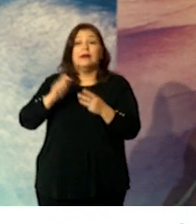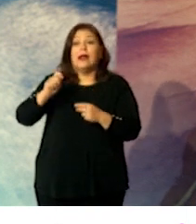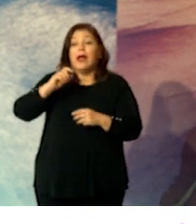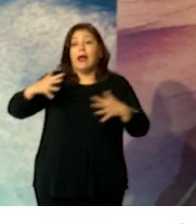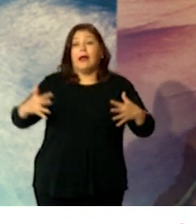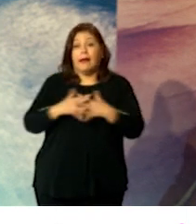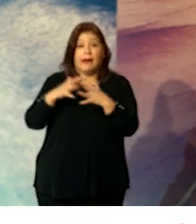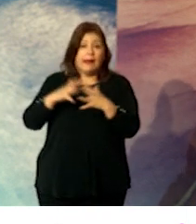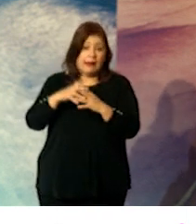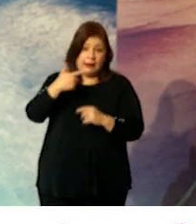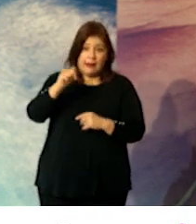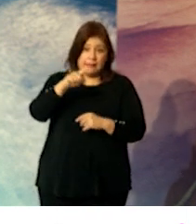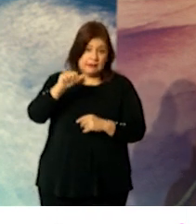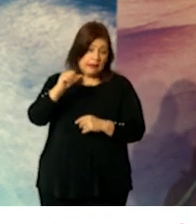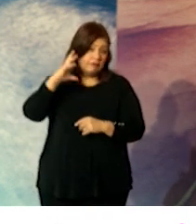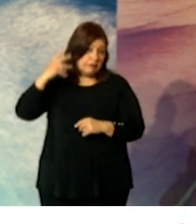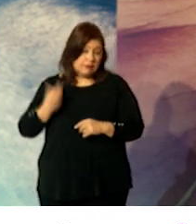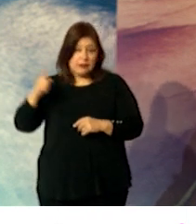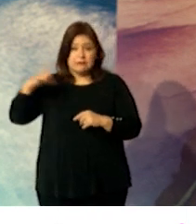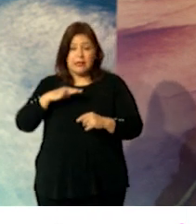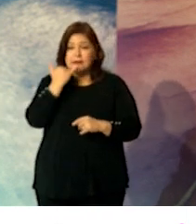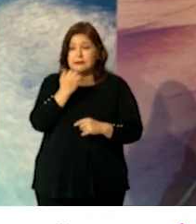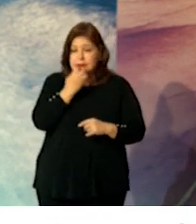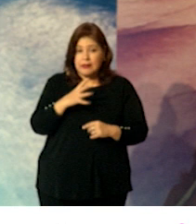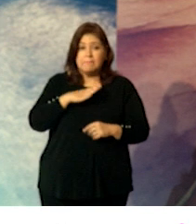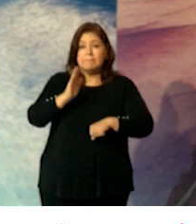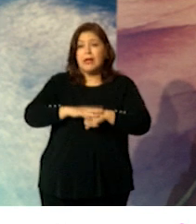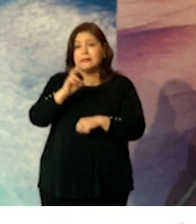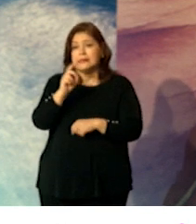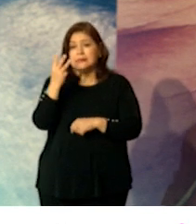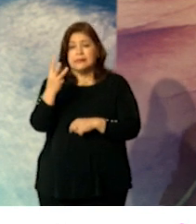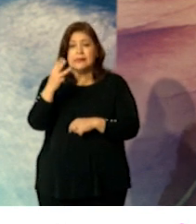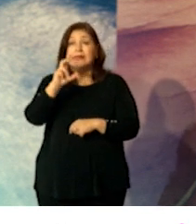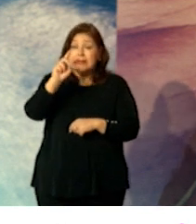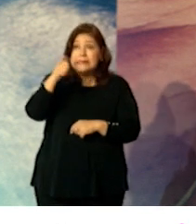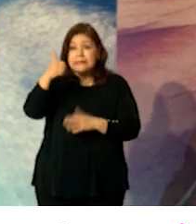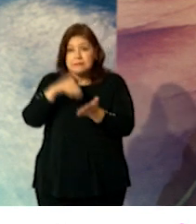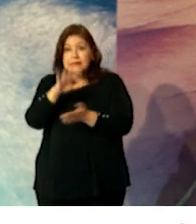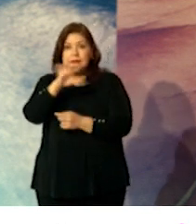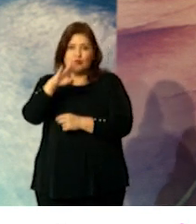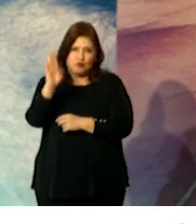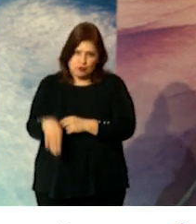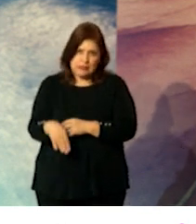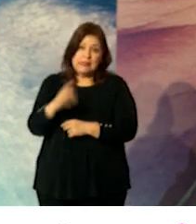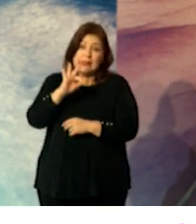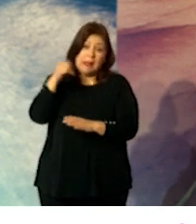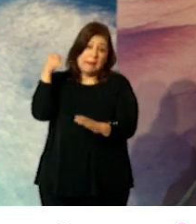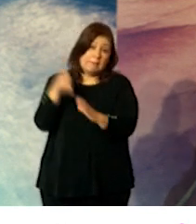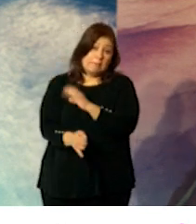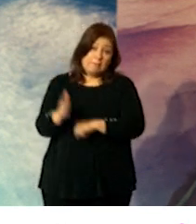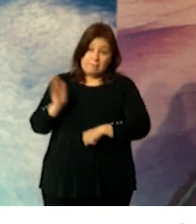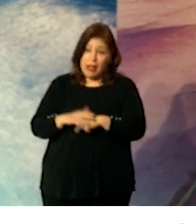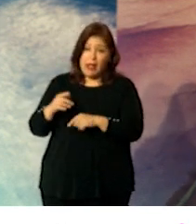revivió viejos problemas y además ya tiene más de 33.600 muertos, con riesgo a profundizarse porque